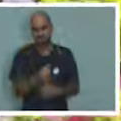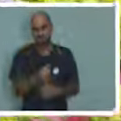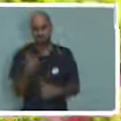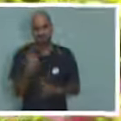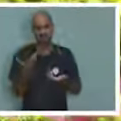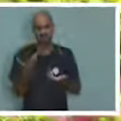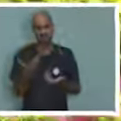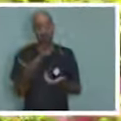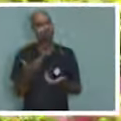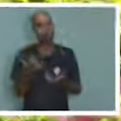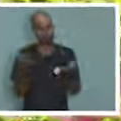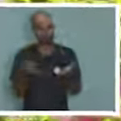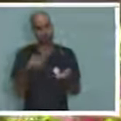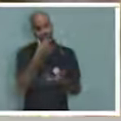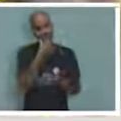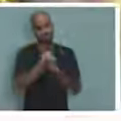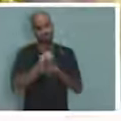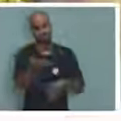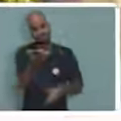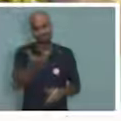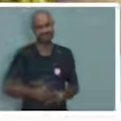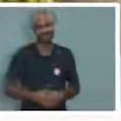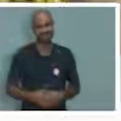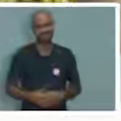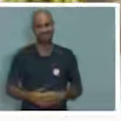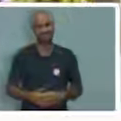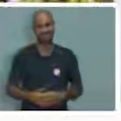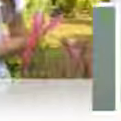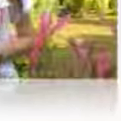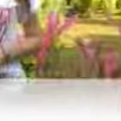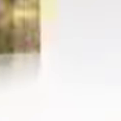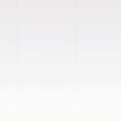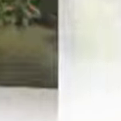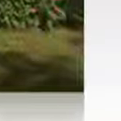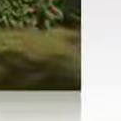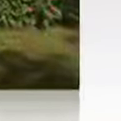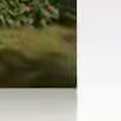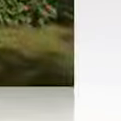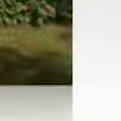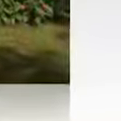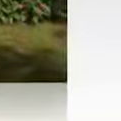supuesto. ¡Jóvenes por la Vida! ¡Jóvenes por la Vida!